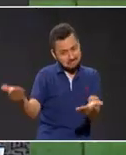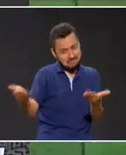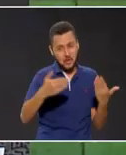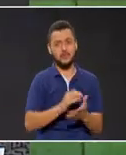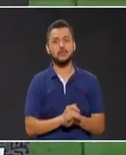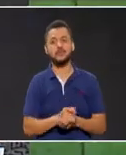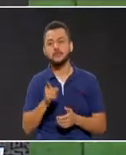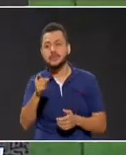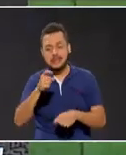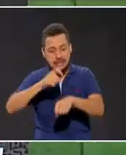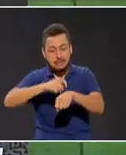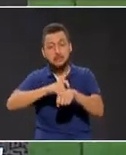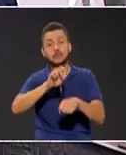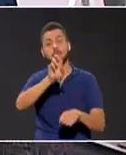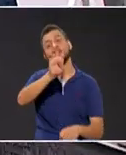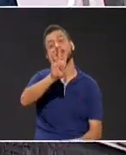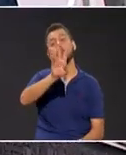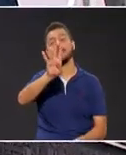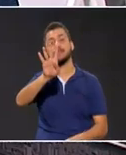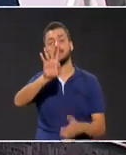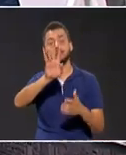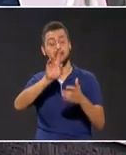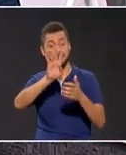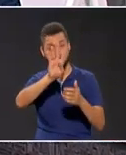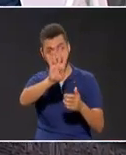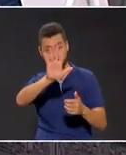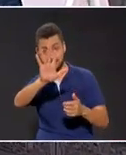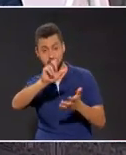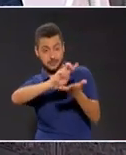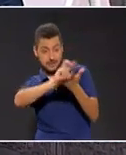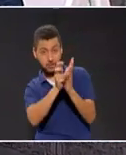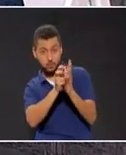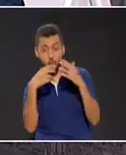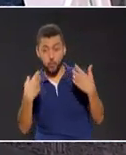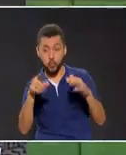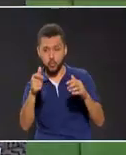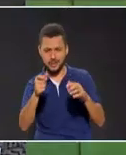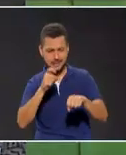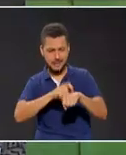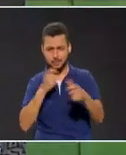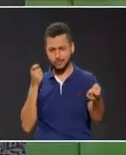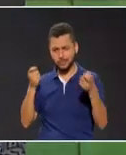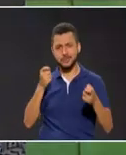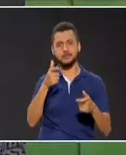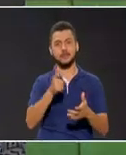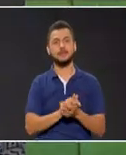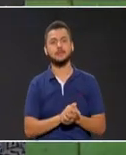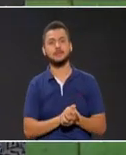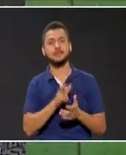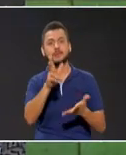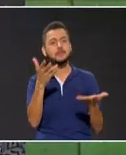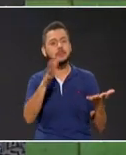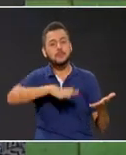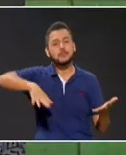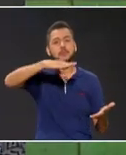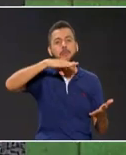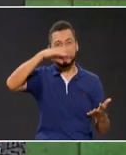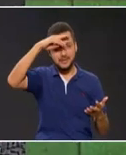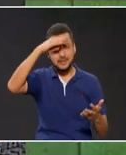45 segundos, que no es fácil. Eso no es fácil. Y tampoco es fácil ser tendencia número uno en Medellín con